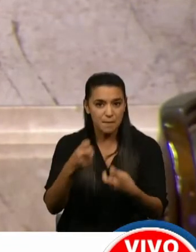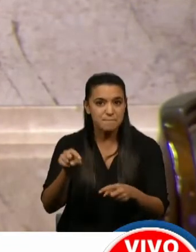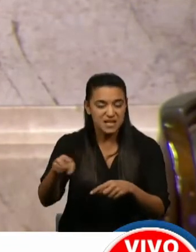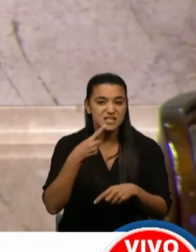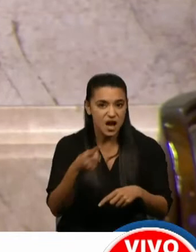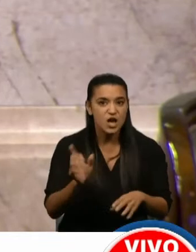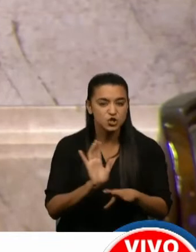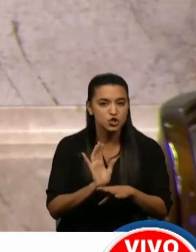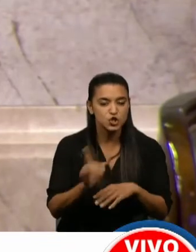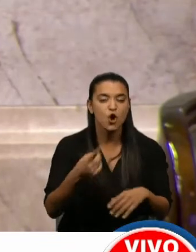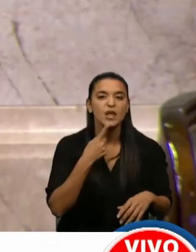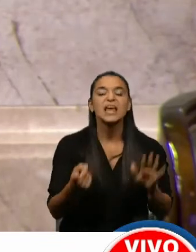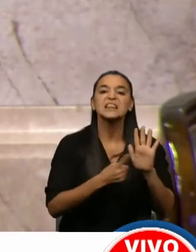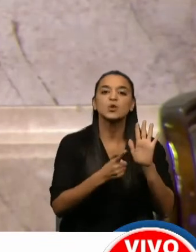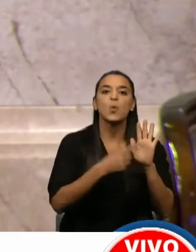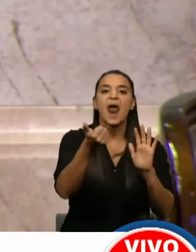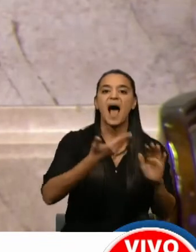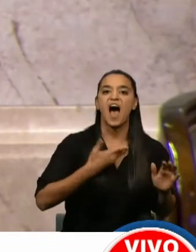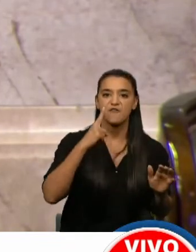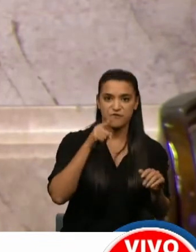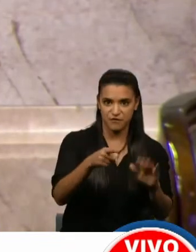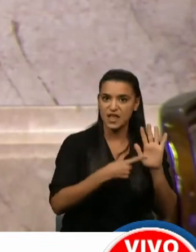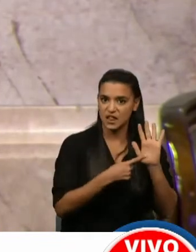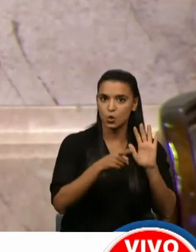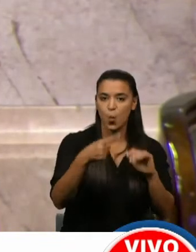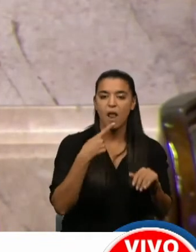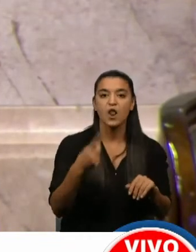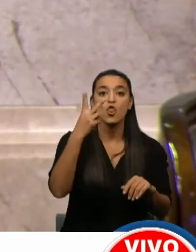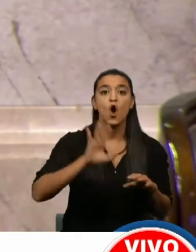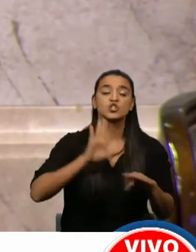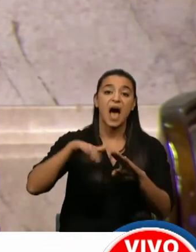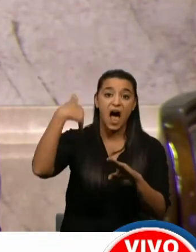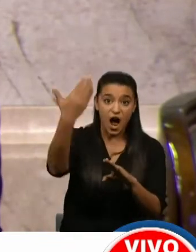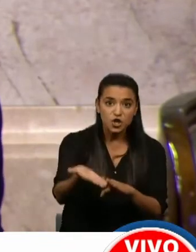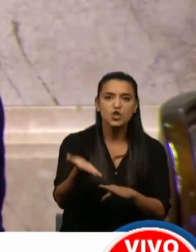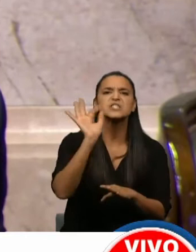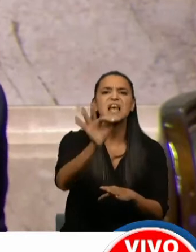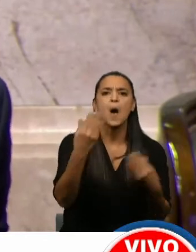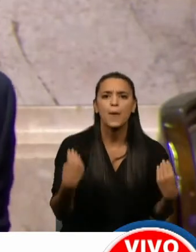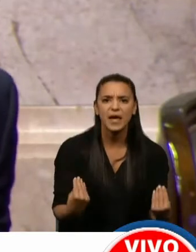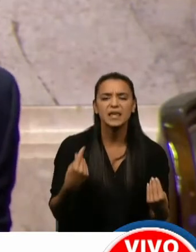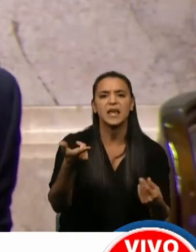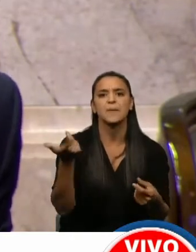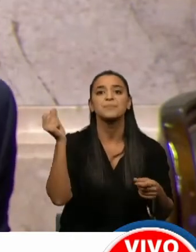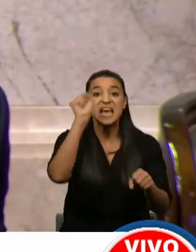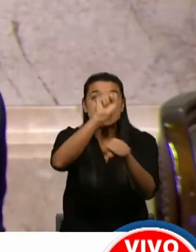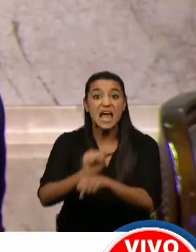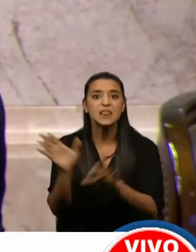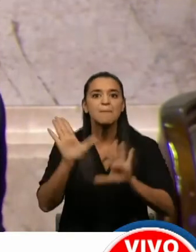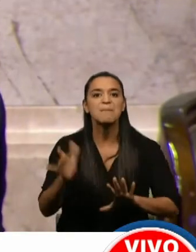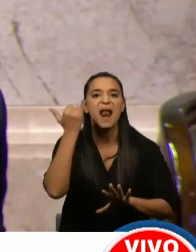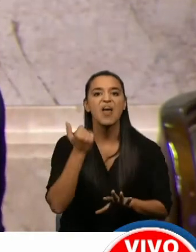y reconocido por el titular de la AFI. Después de 2 años nos enteramos que en la celda que tenían preparada